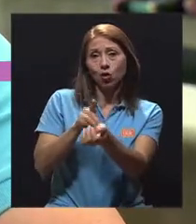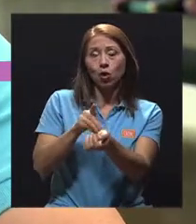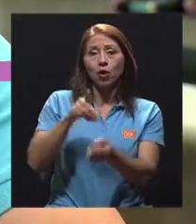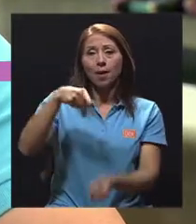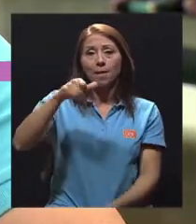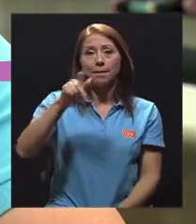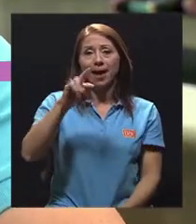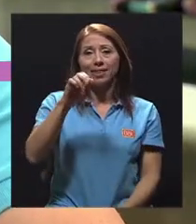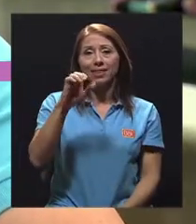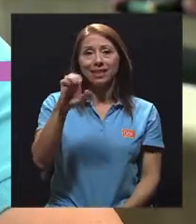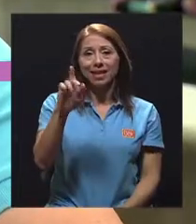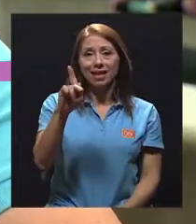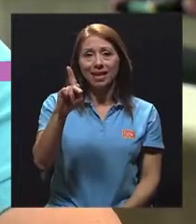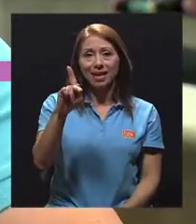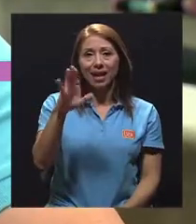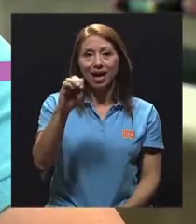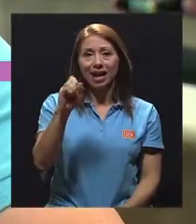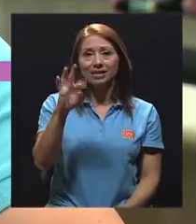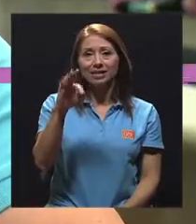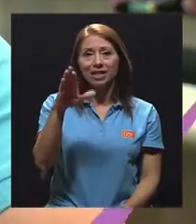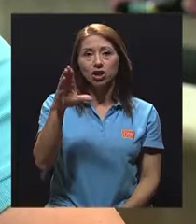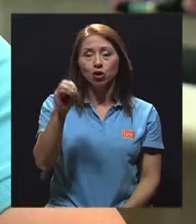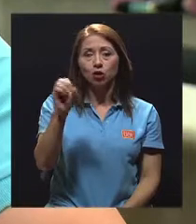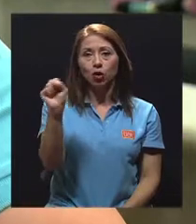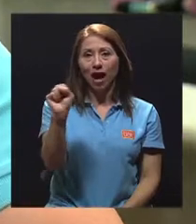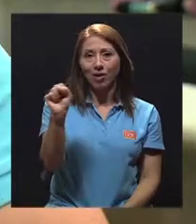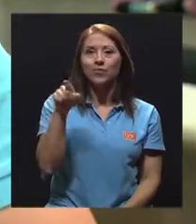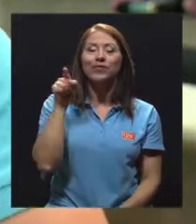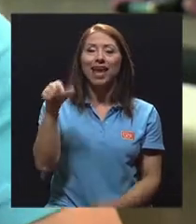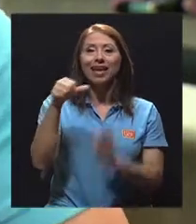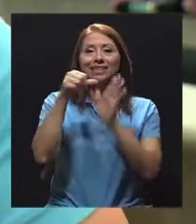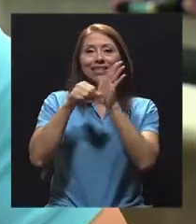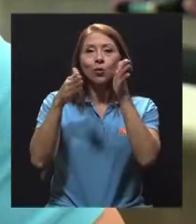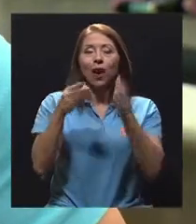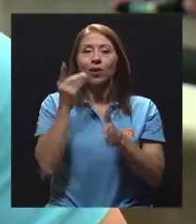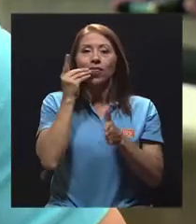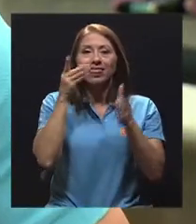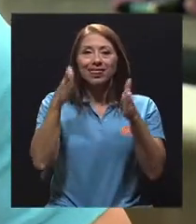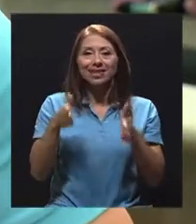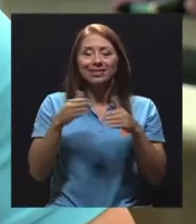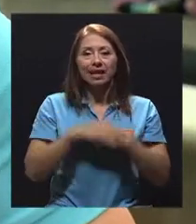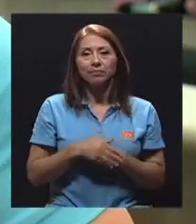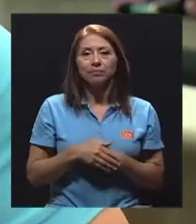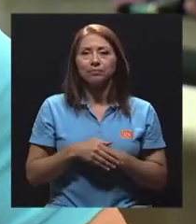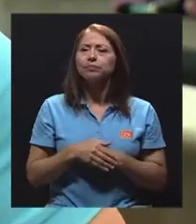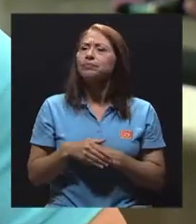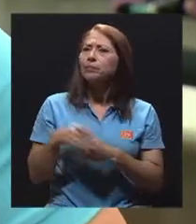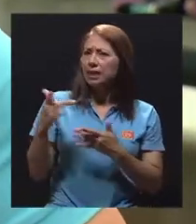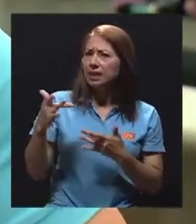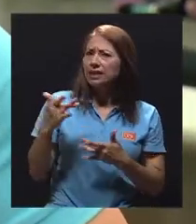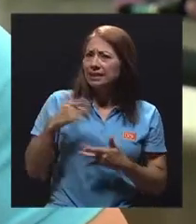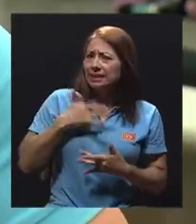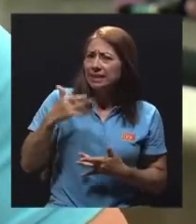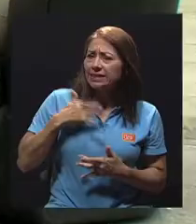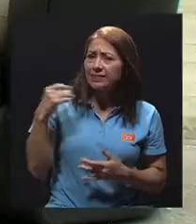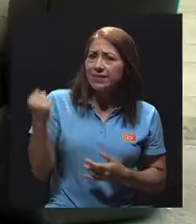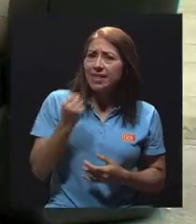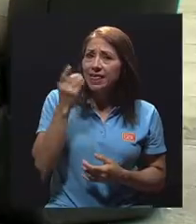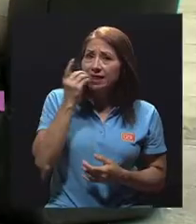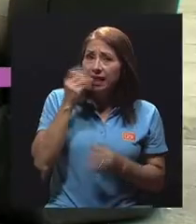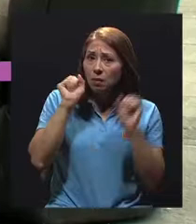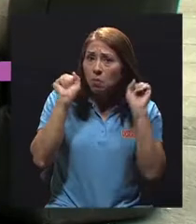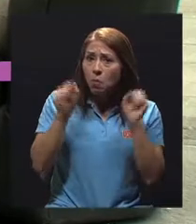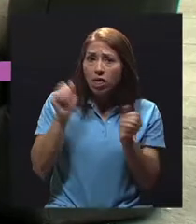el doctor Patrick Castillo Solano, quien es cirujano dentista. Doctor, ¿la hipersensibilidad dental se